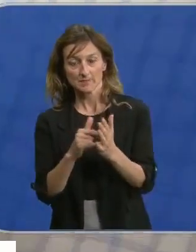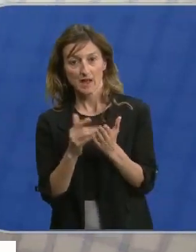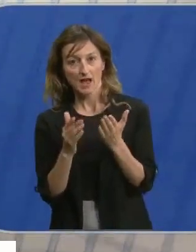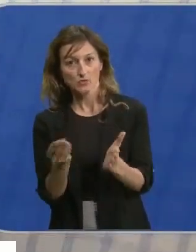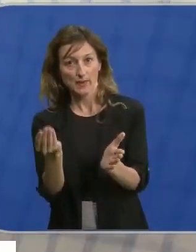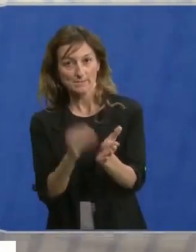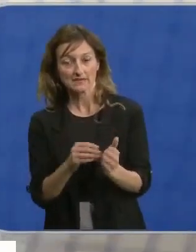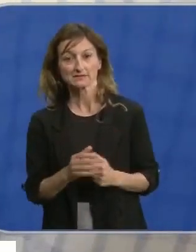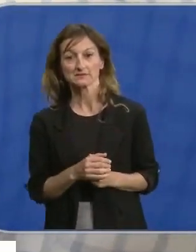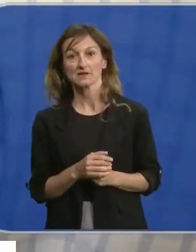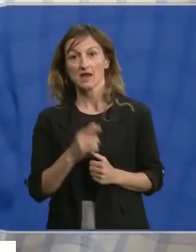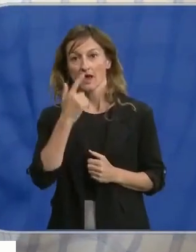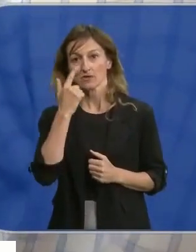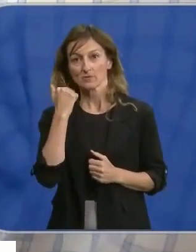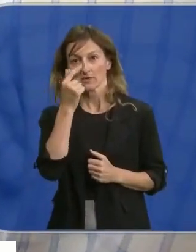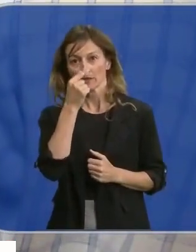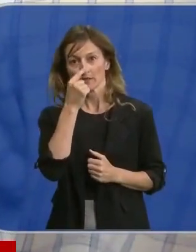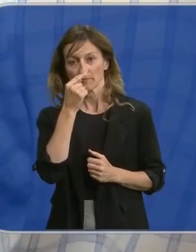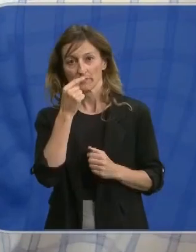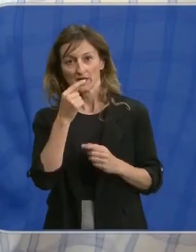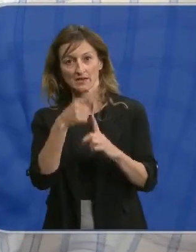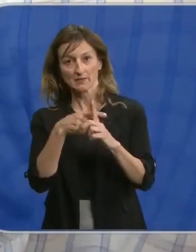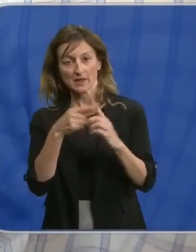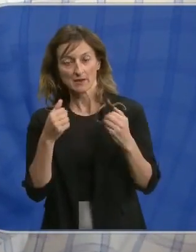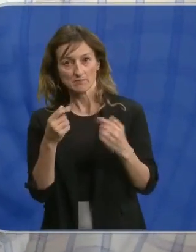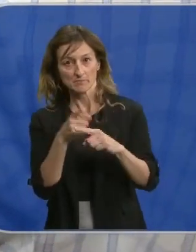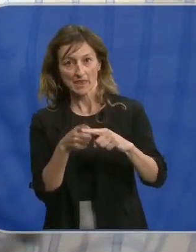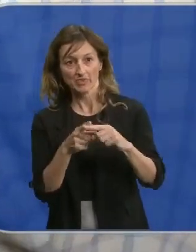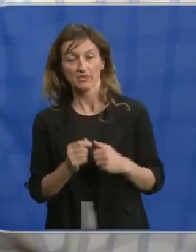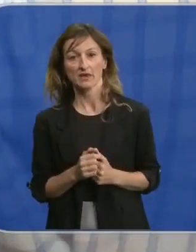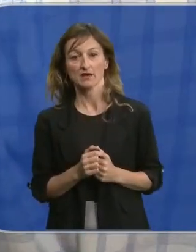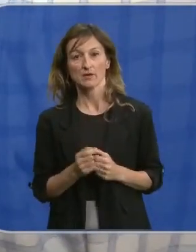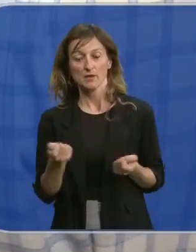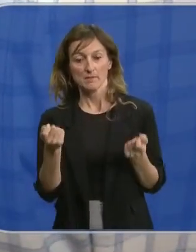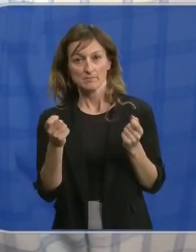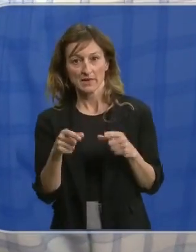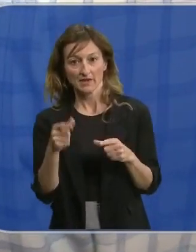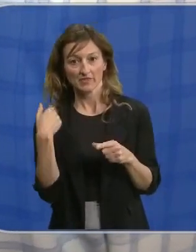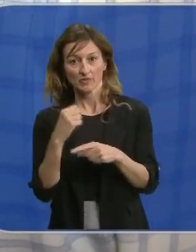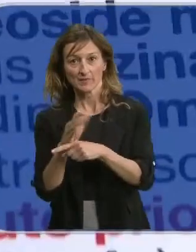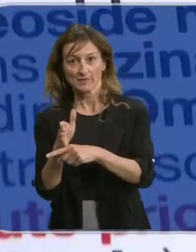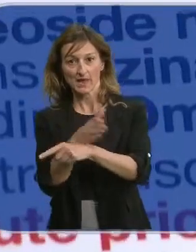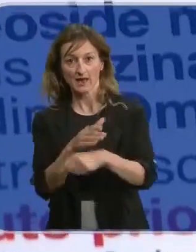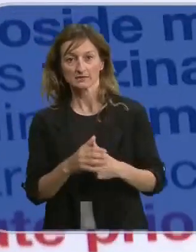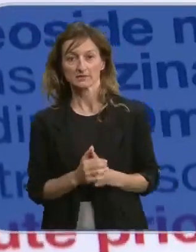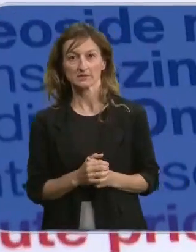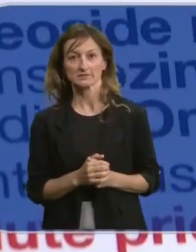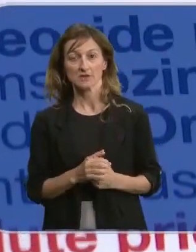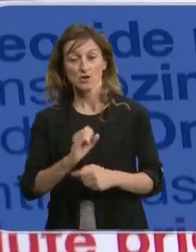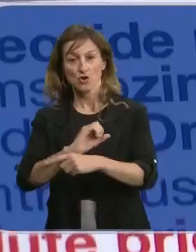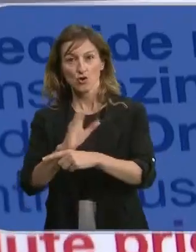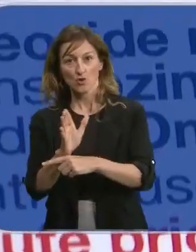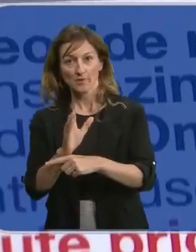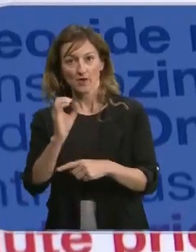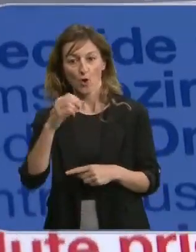adicional el año pasado la gripe Tuvo una intensidad media y se espera que vuelva a tener una incidencia similar a la prepandemia respecto a la covid la